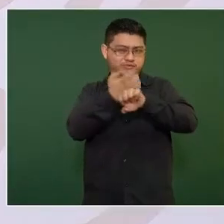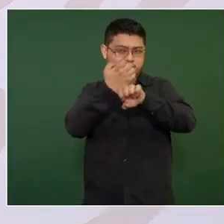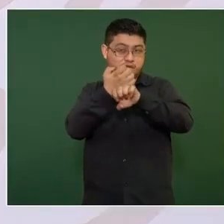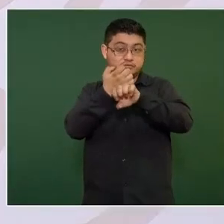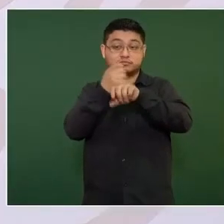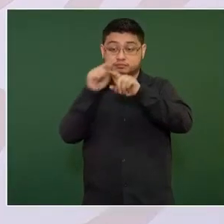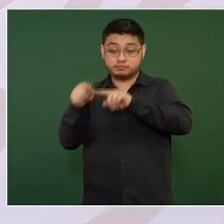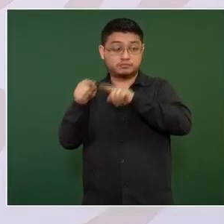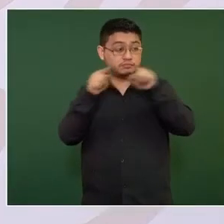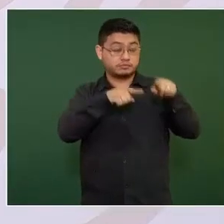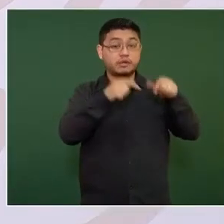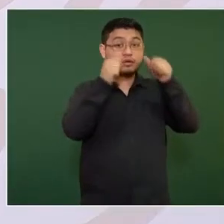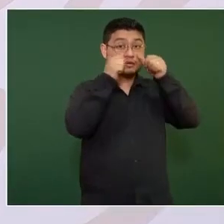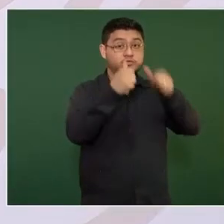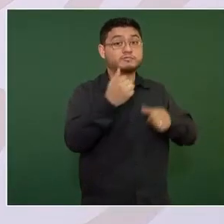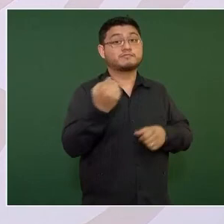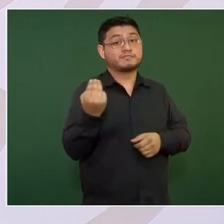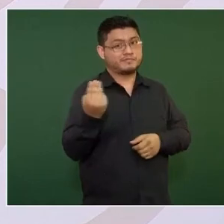atención. Y